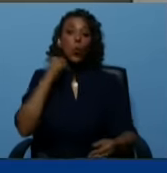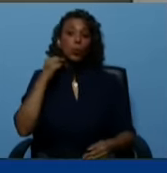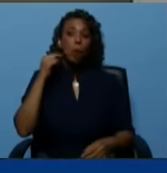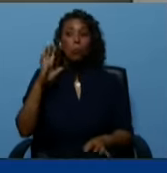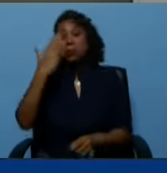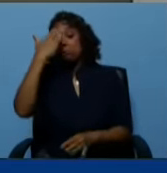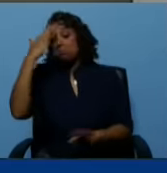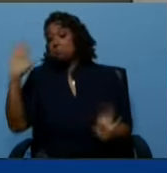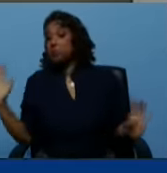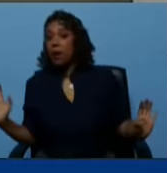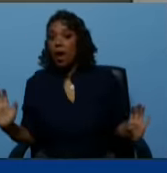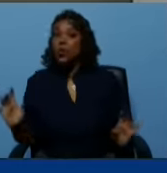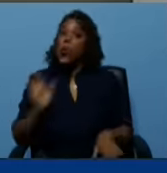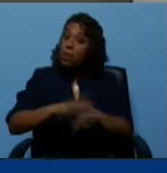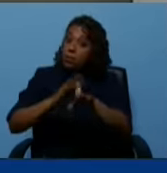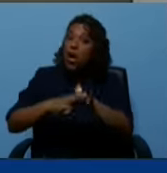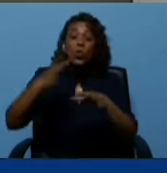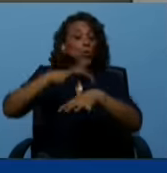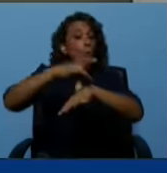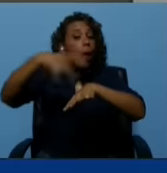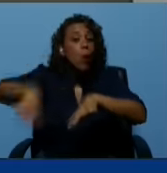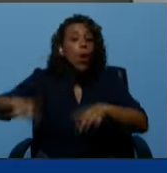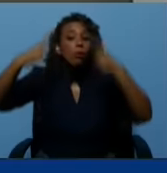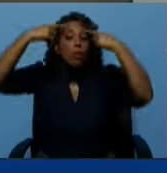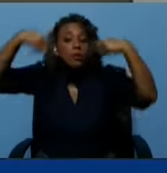descuidó. Le dije al pueblo, no nos descuidemos.